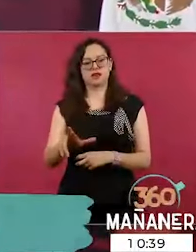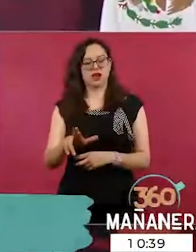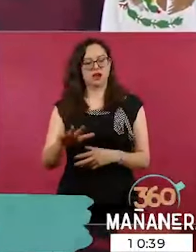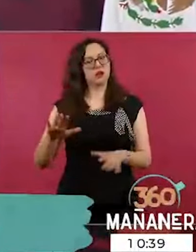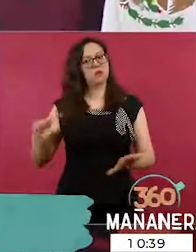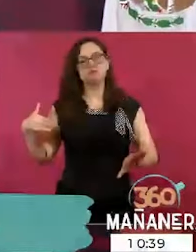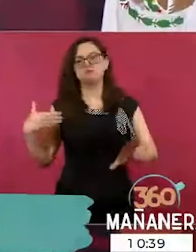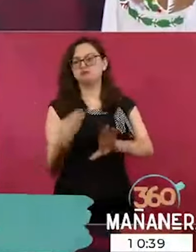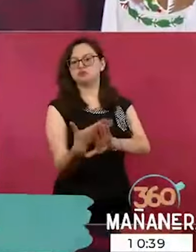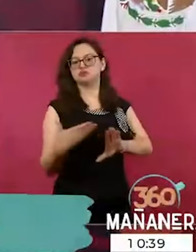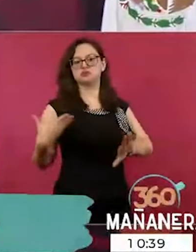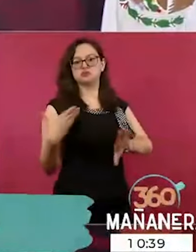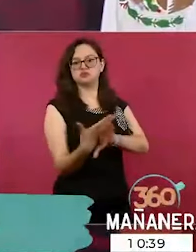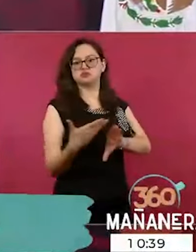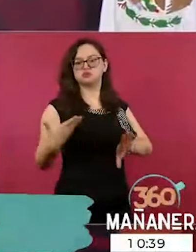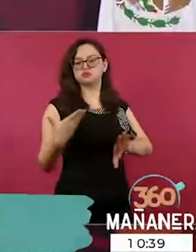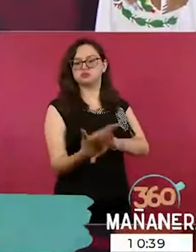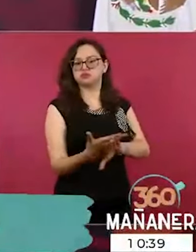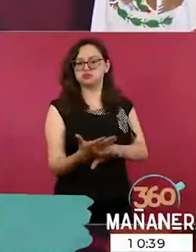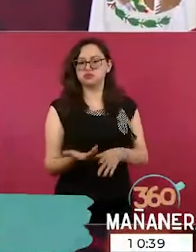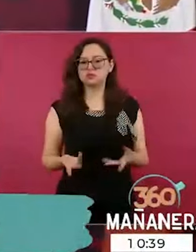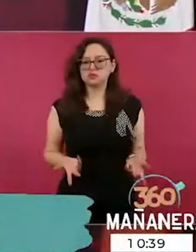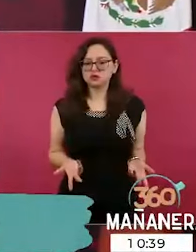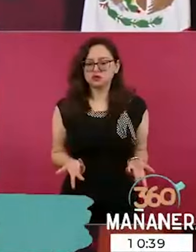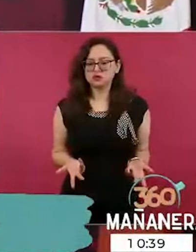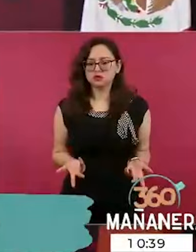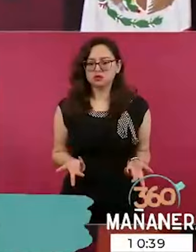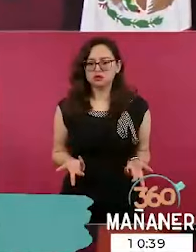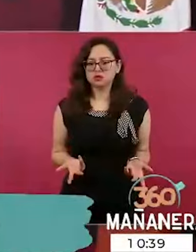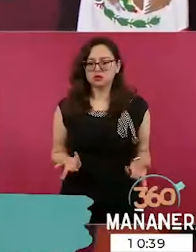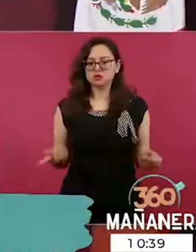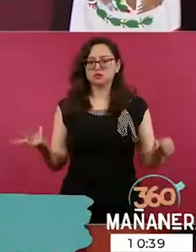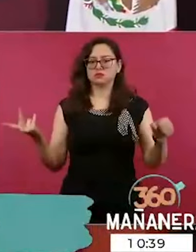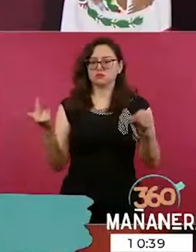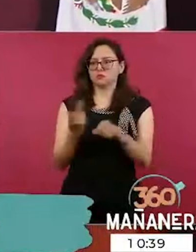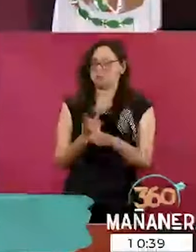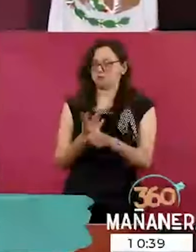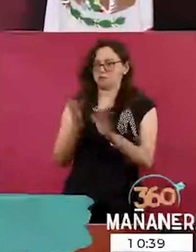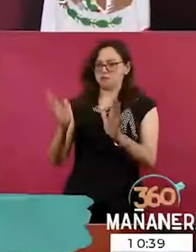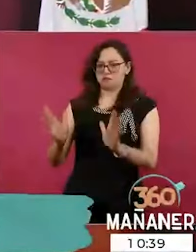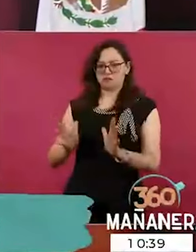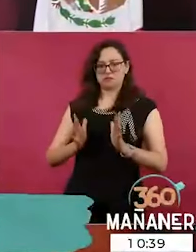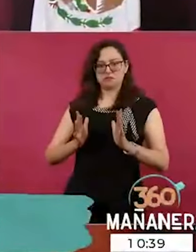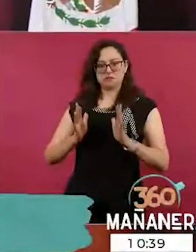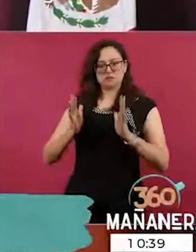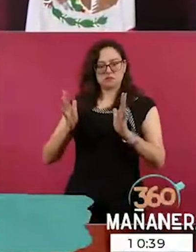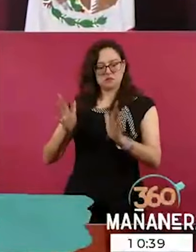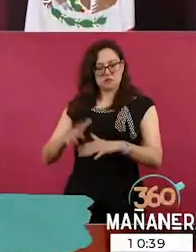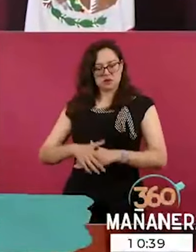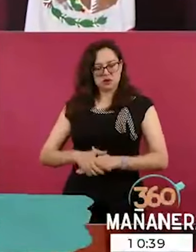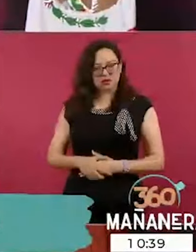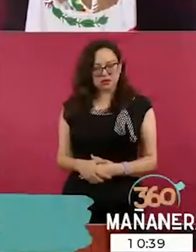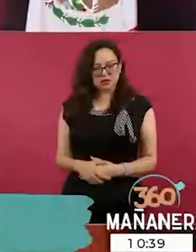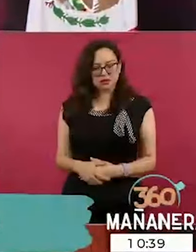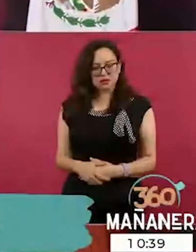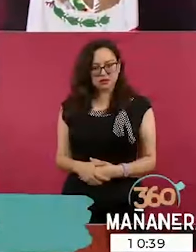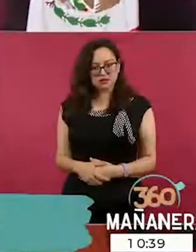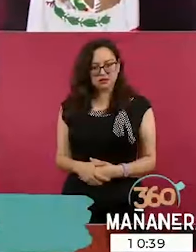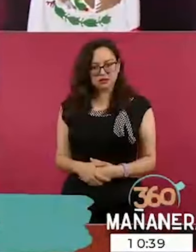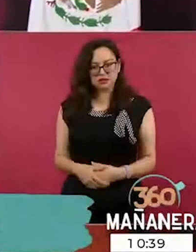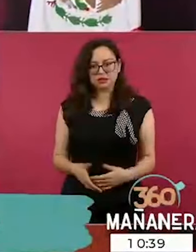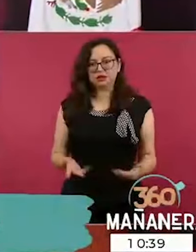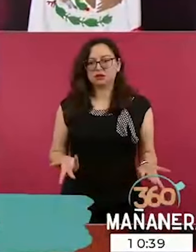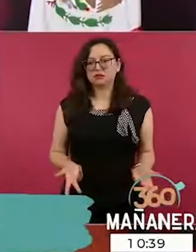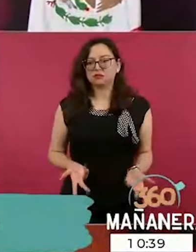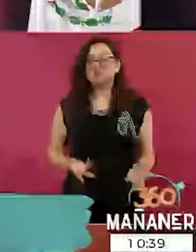otros casos dejaron este entrar una denuncia